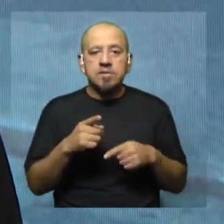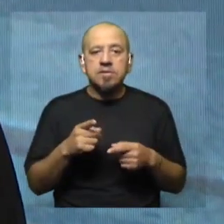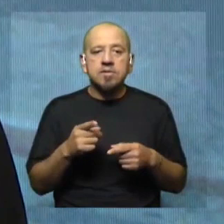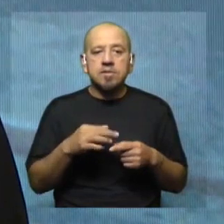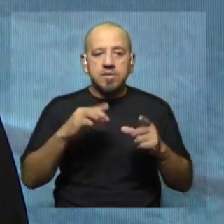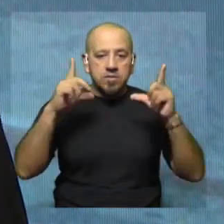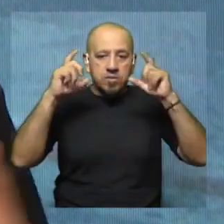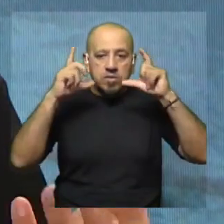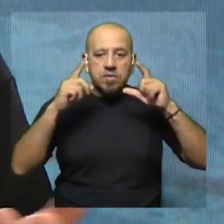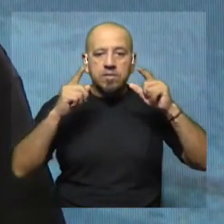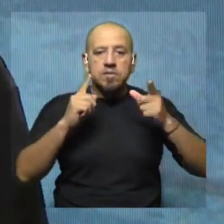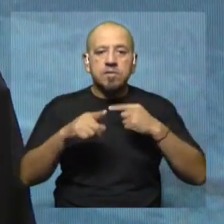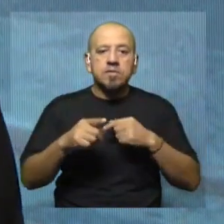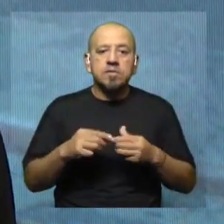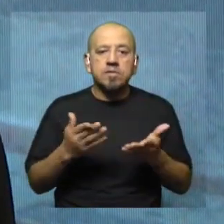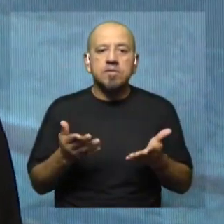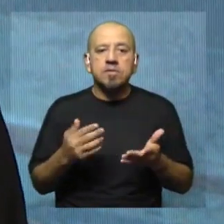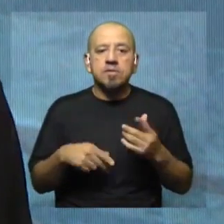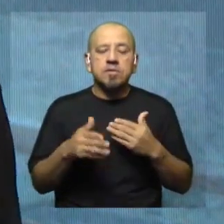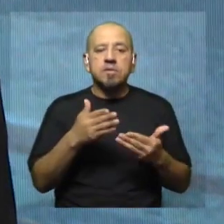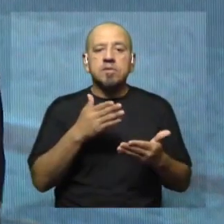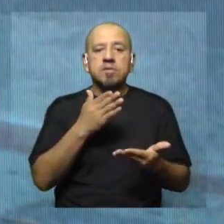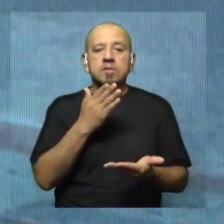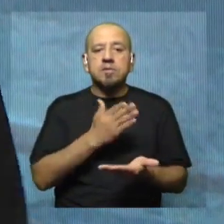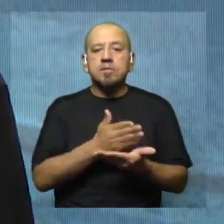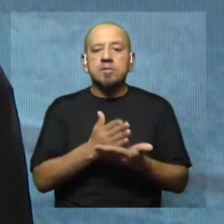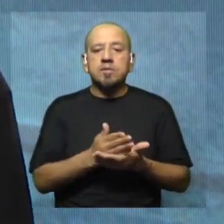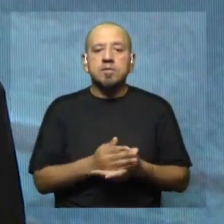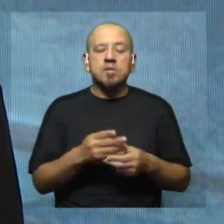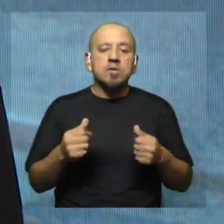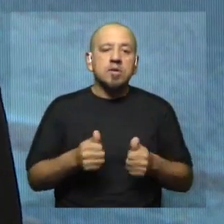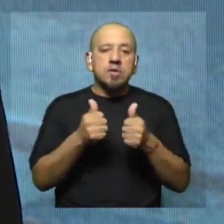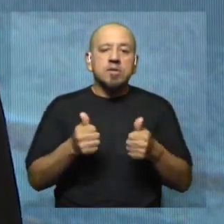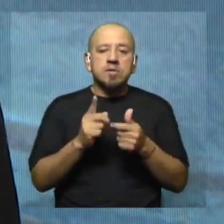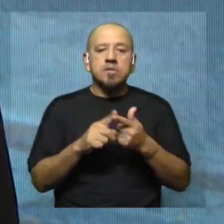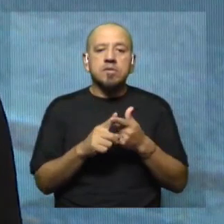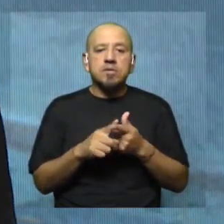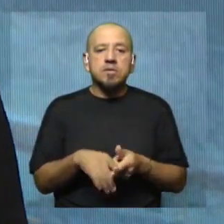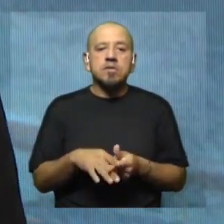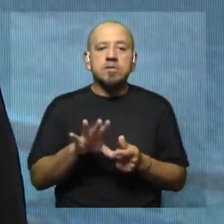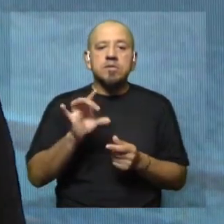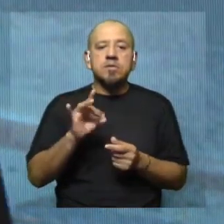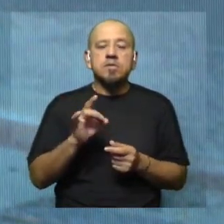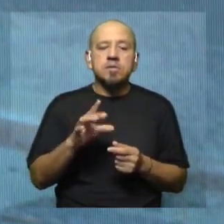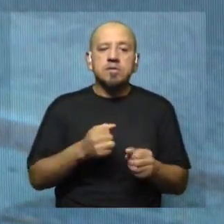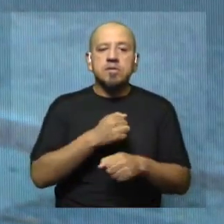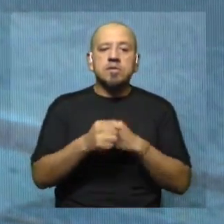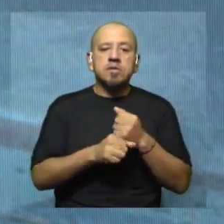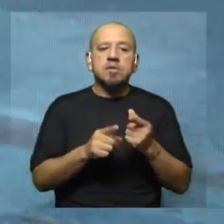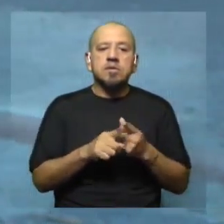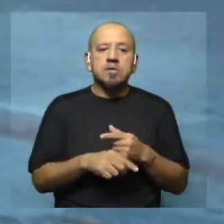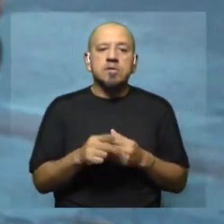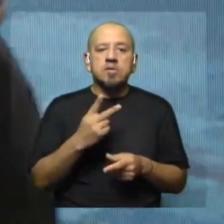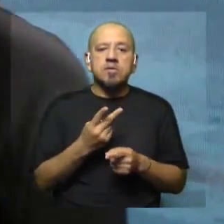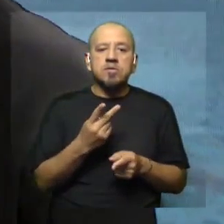fotografía. Es ese límite. Una de las actividades que han crecido en el tiempo, que tiene más de 15 años, es fotoviaje, que tenemos dos actores